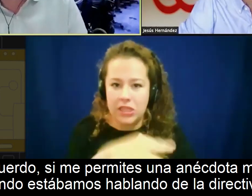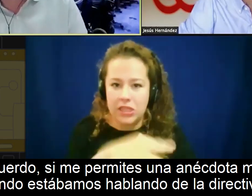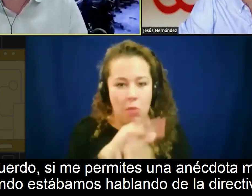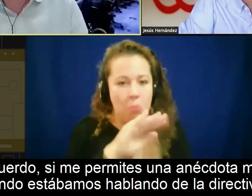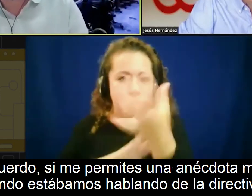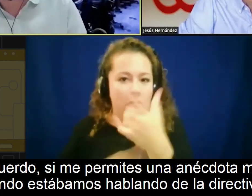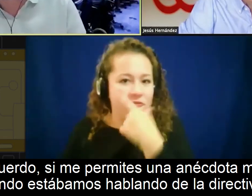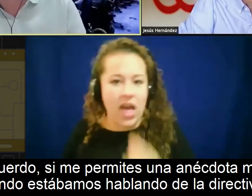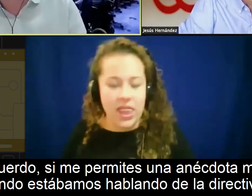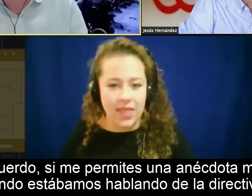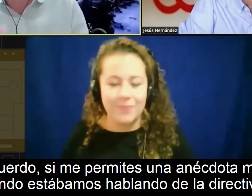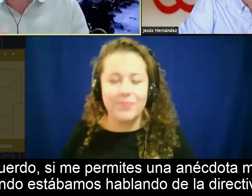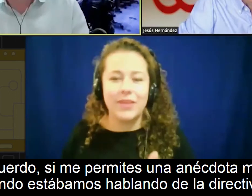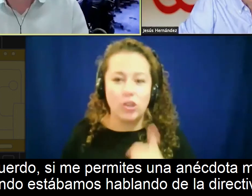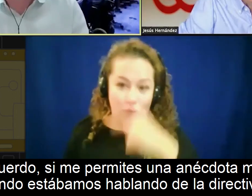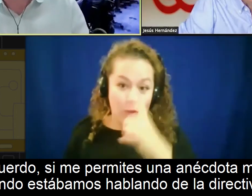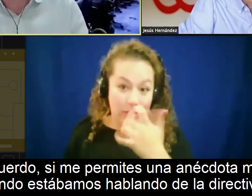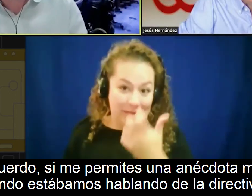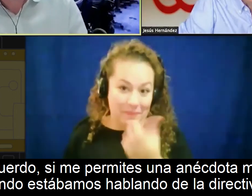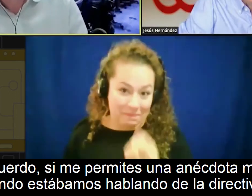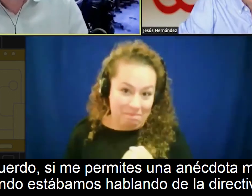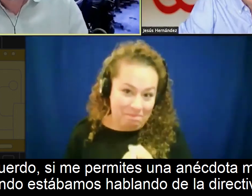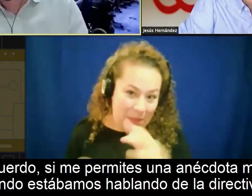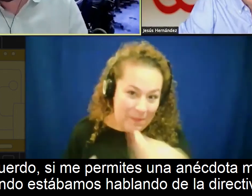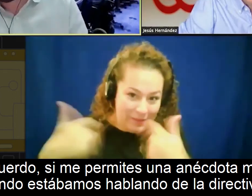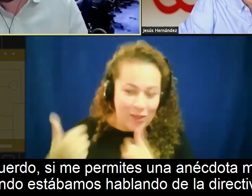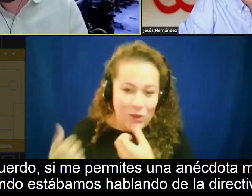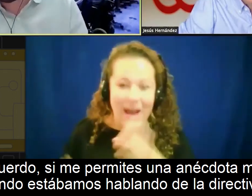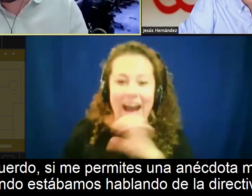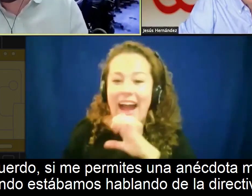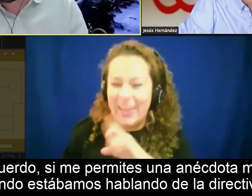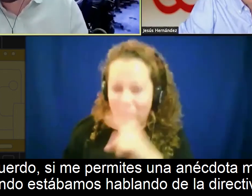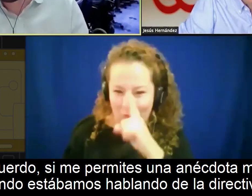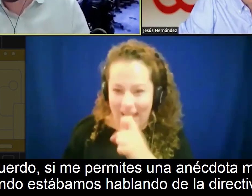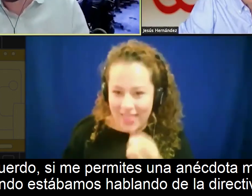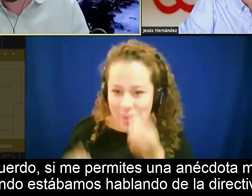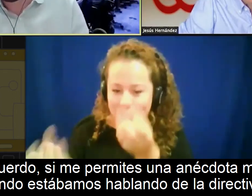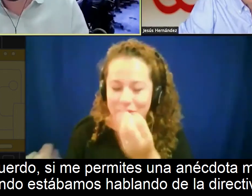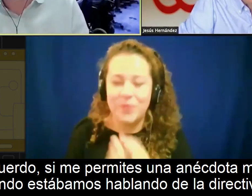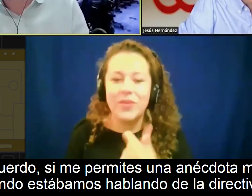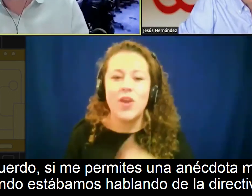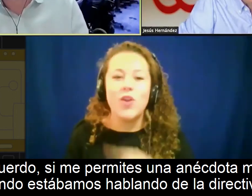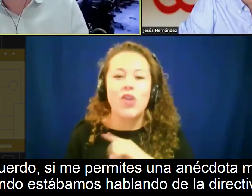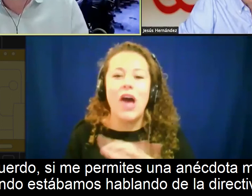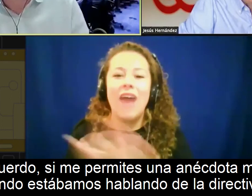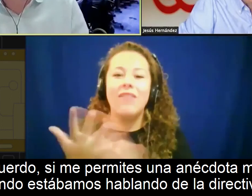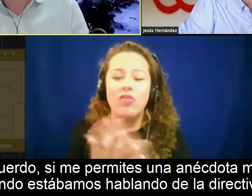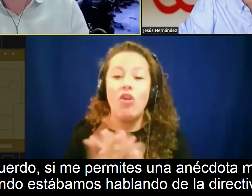sea, yo recuerdo, si me permites que te cuente una anécdota muy rápida, cuando estábamos hablando de la directiva